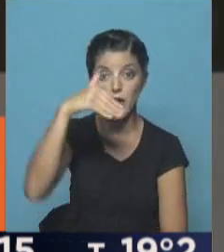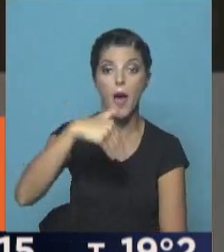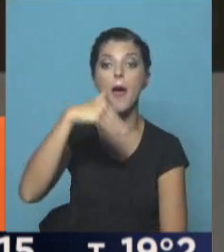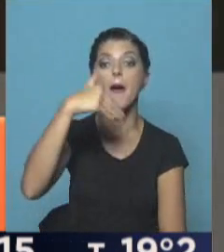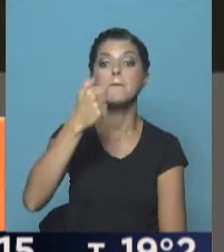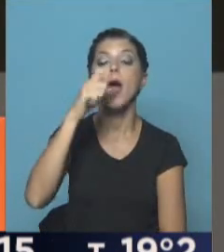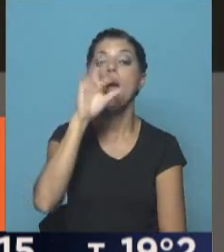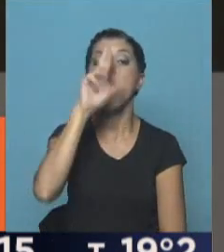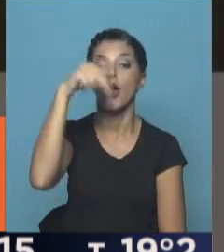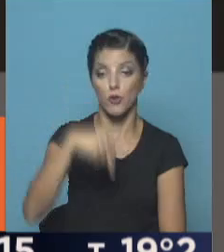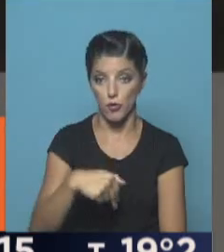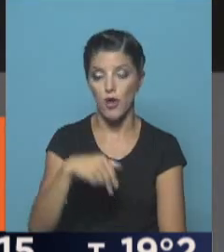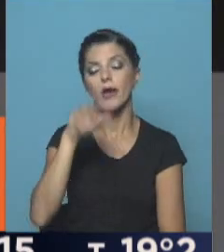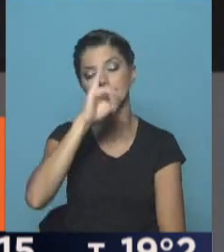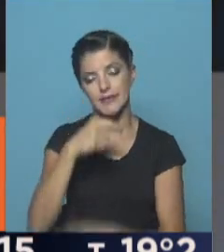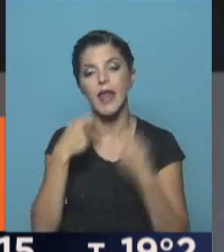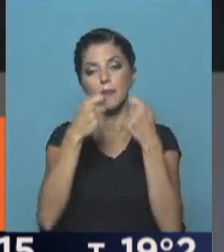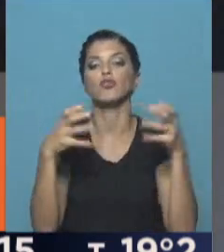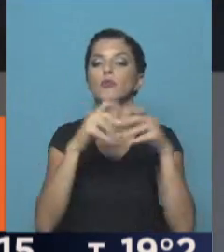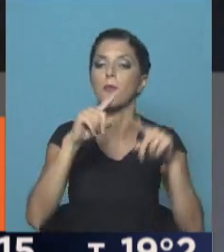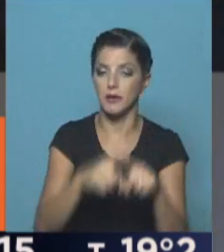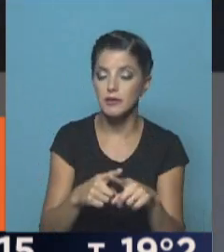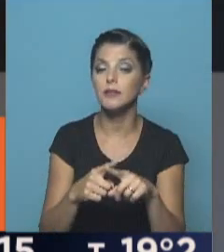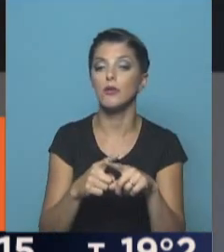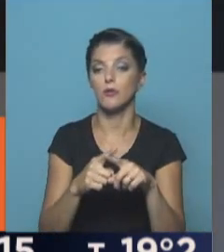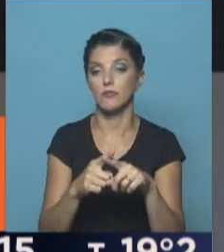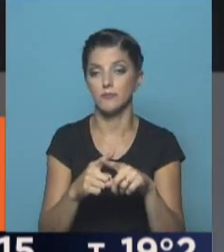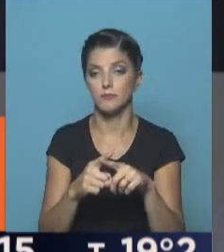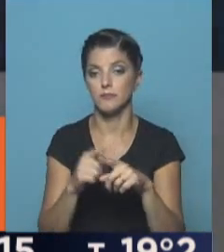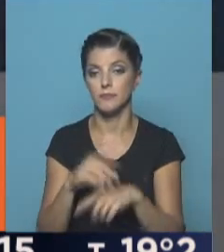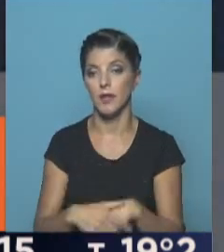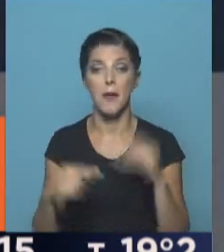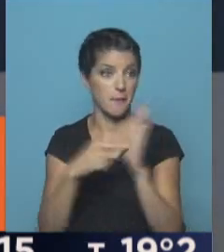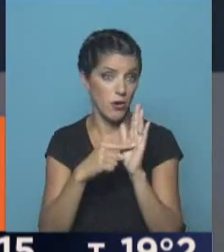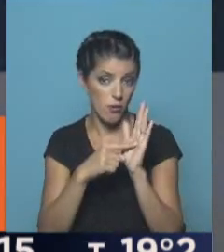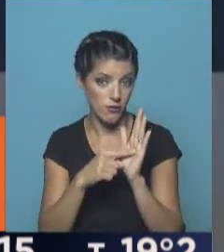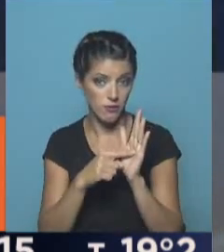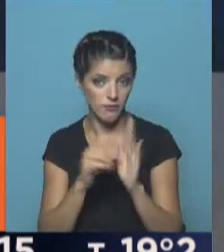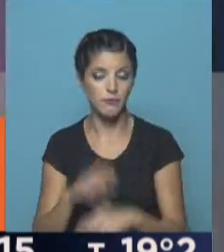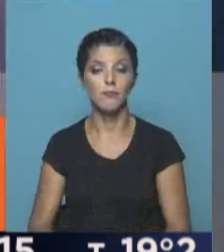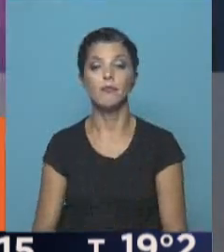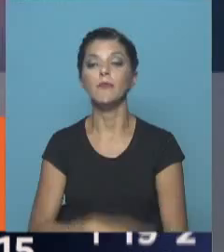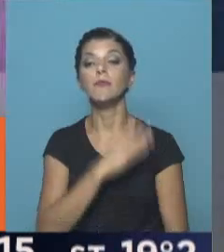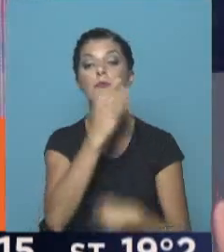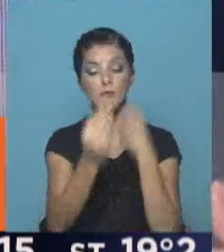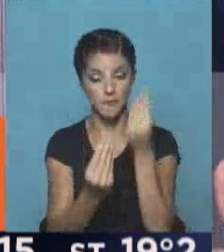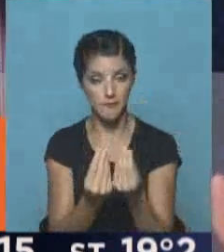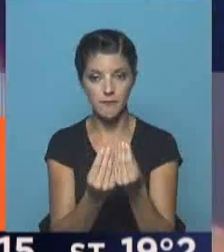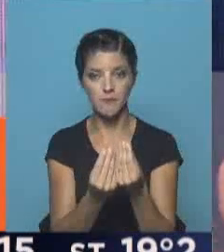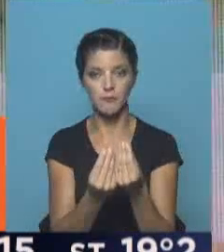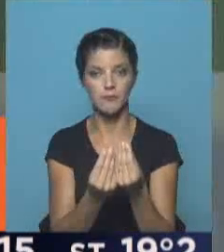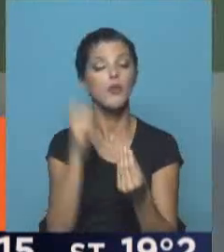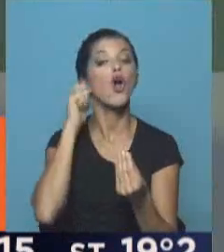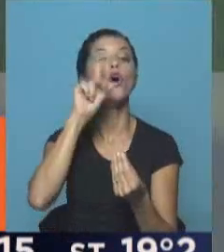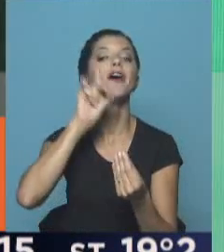allá de que vaya por su propio partido, en marcha, que haya cambiado ahora el eslogan y demás, no deja de ser un candidato golista, es